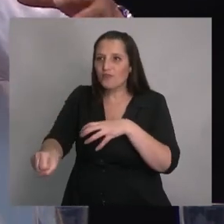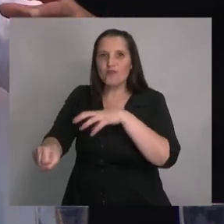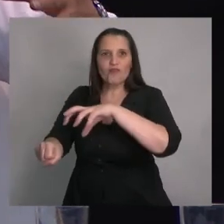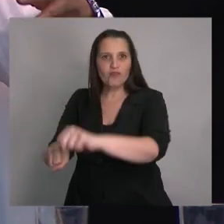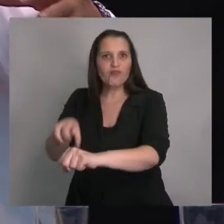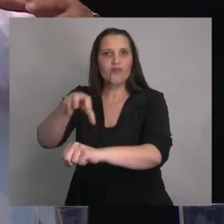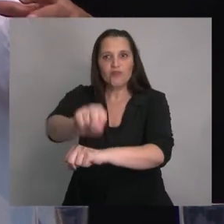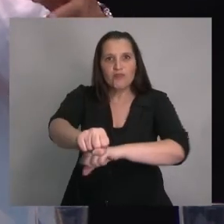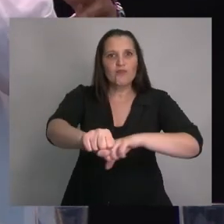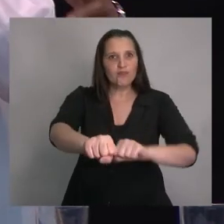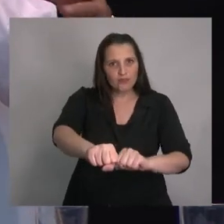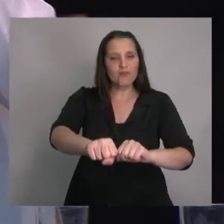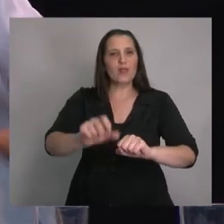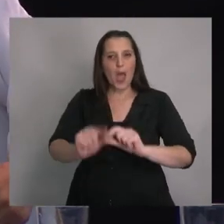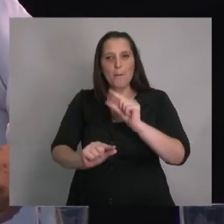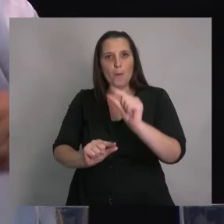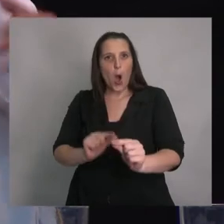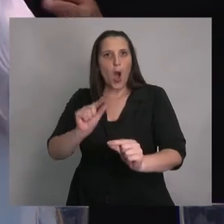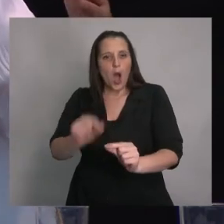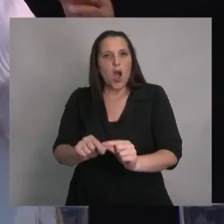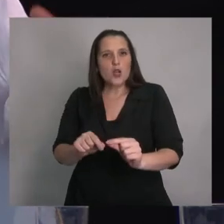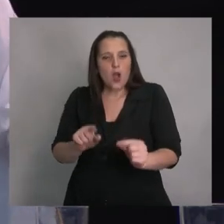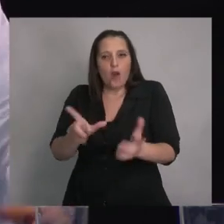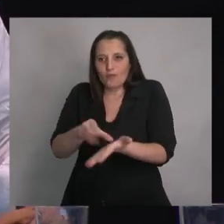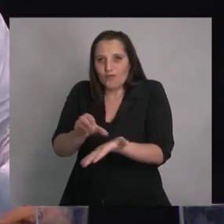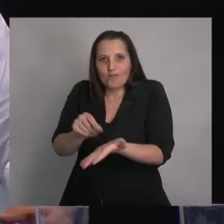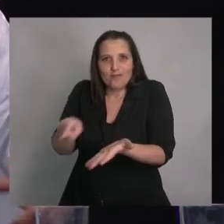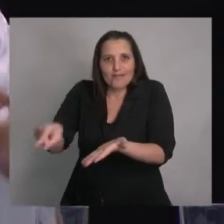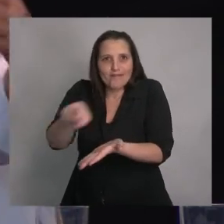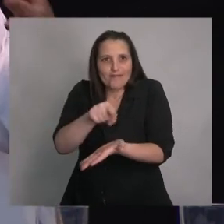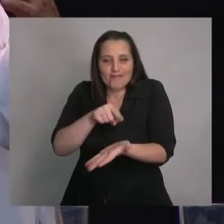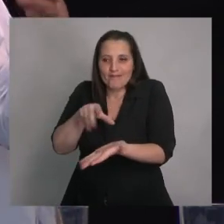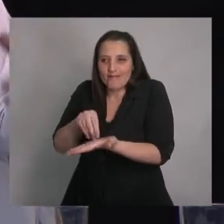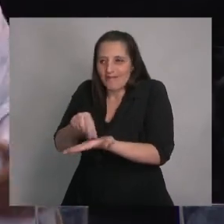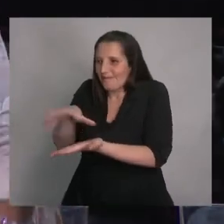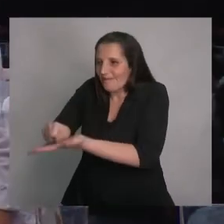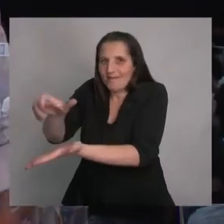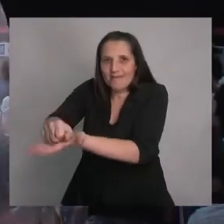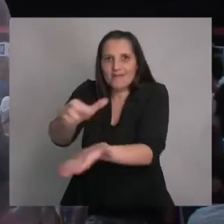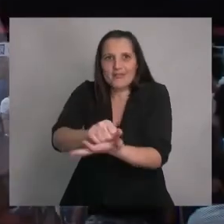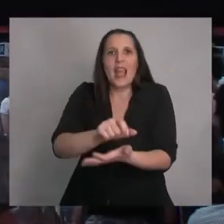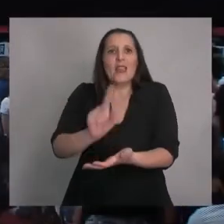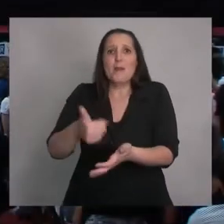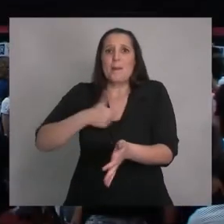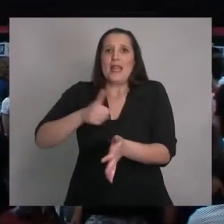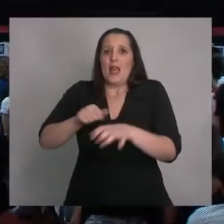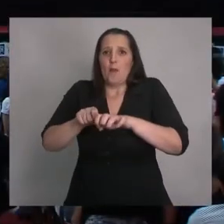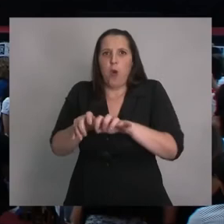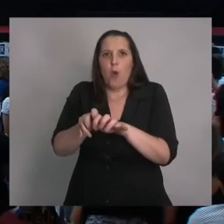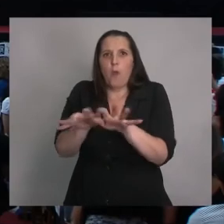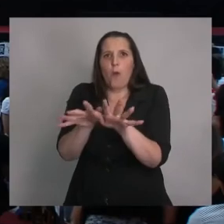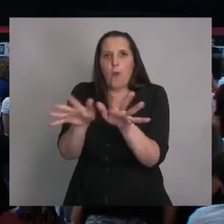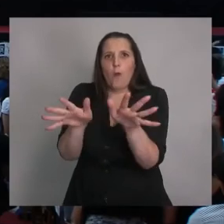creando sus propios territorios inclusive yo diría sus propios fuerzas militares